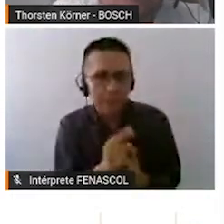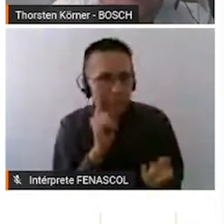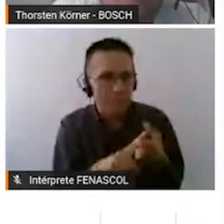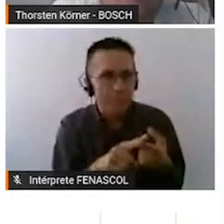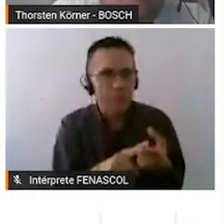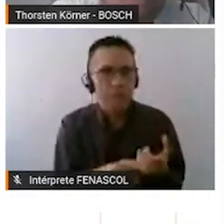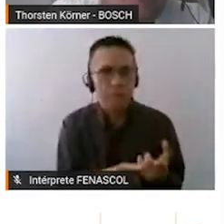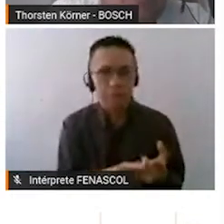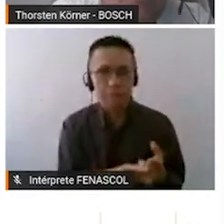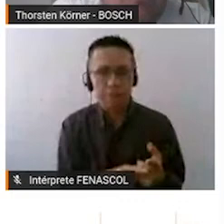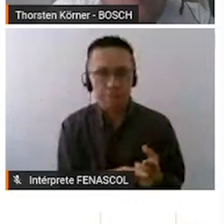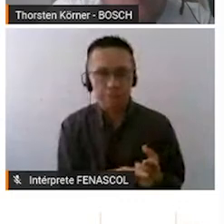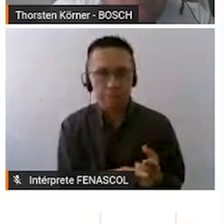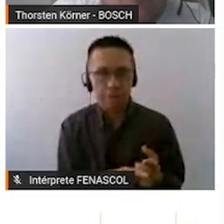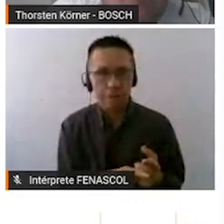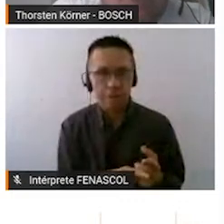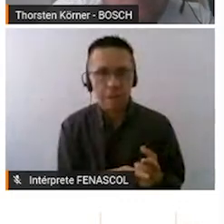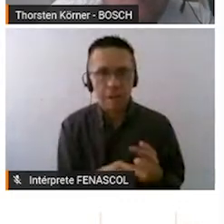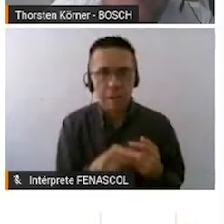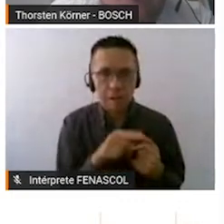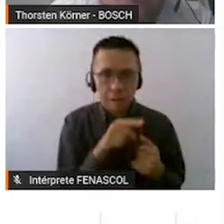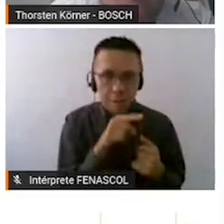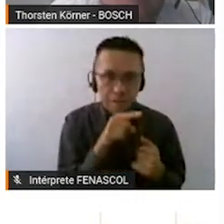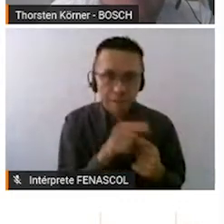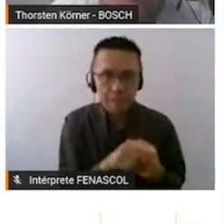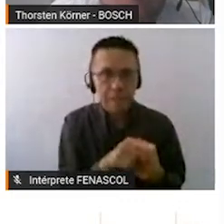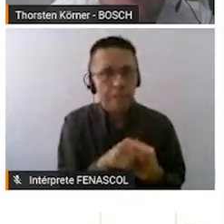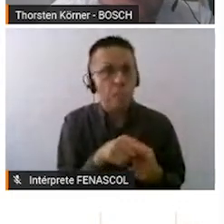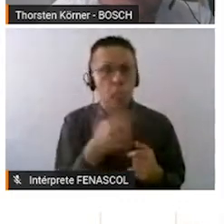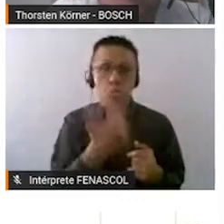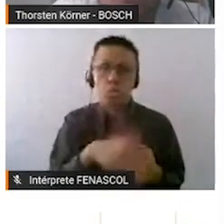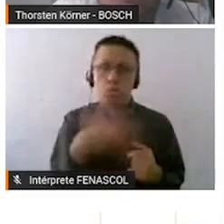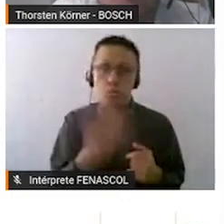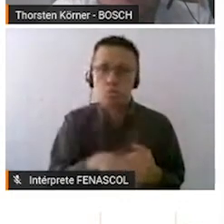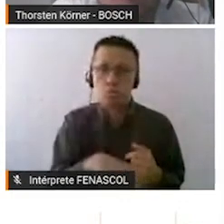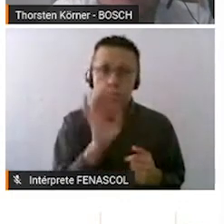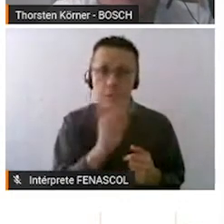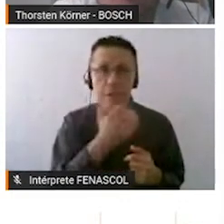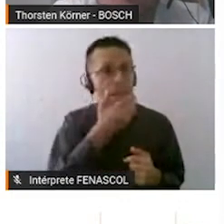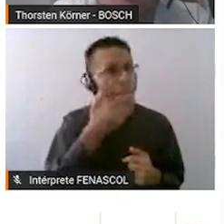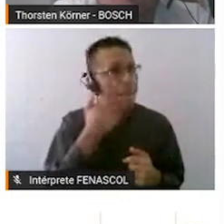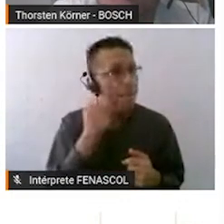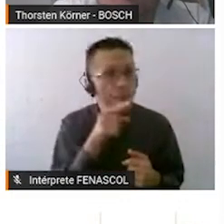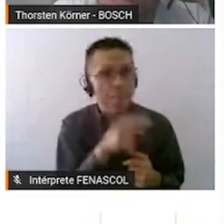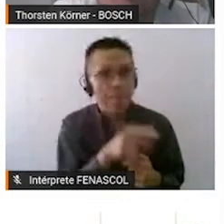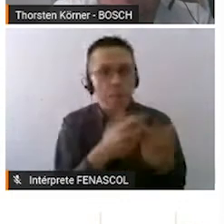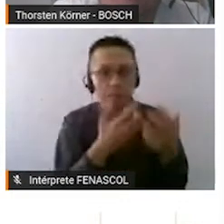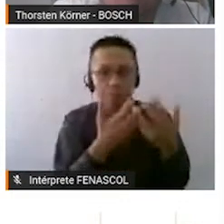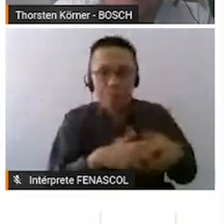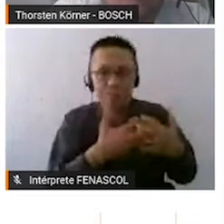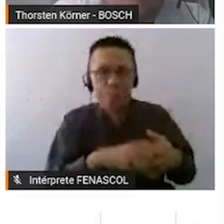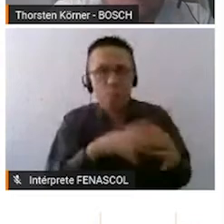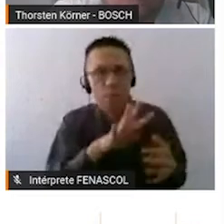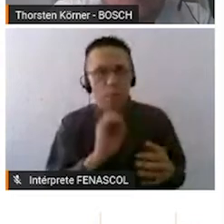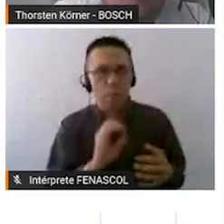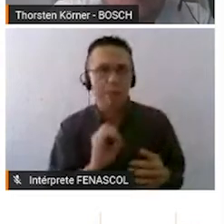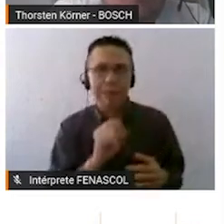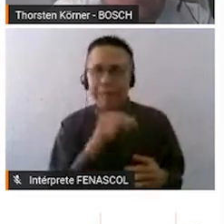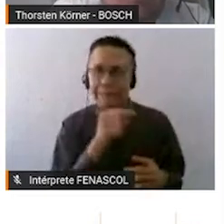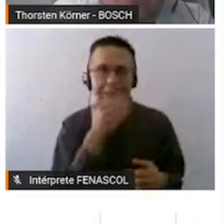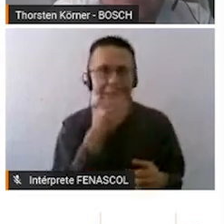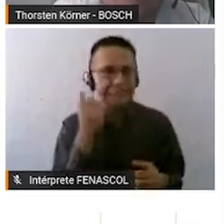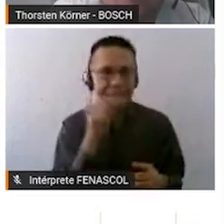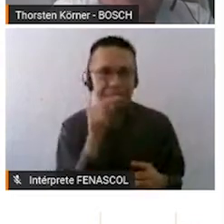esto realmente es una excelente visión de lo que es Industria 4.0. Es a lo que en algún